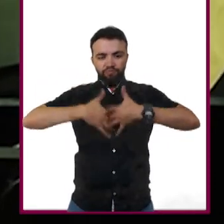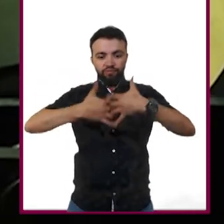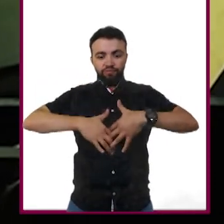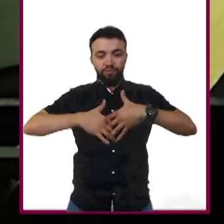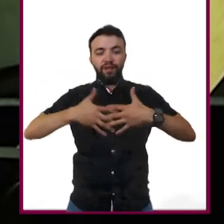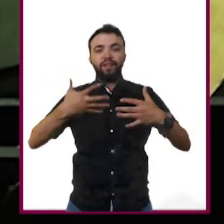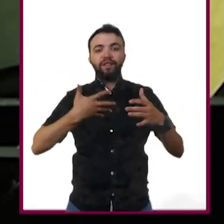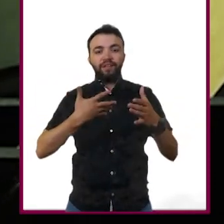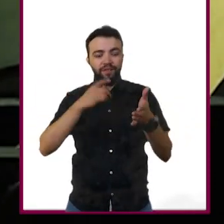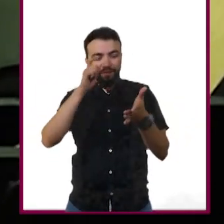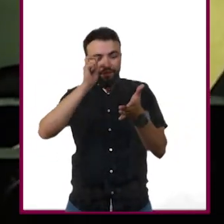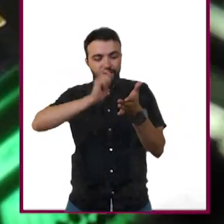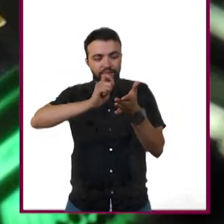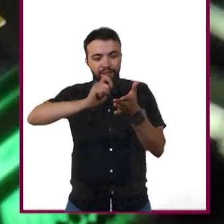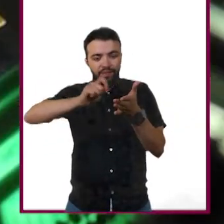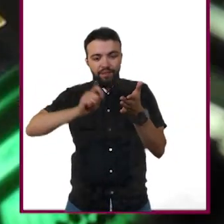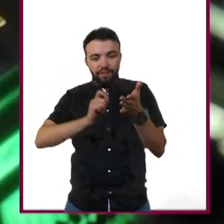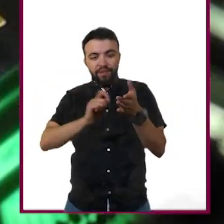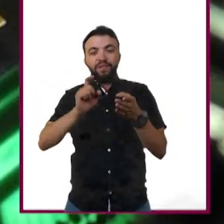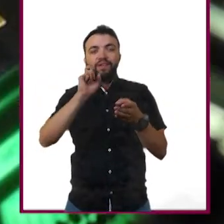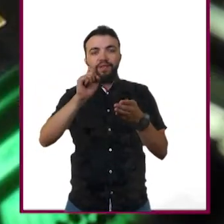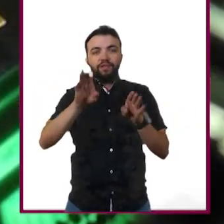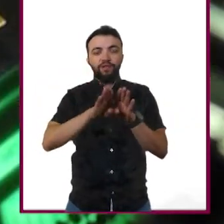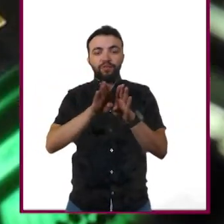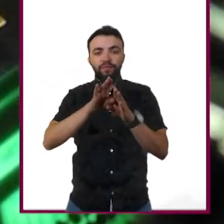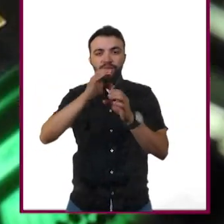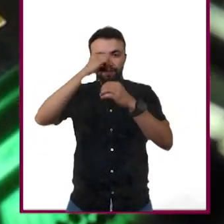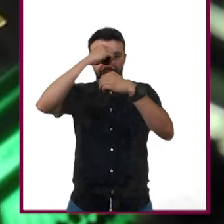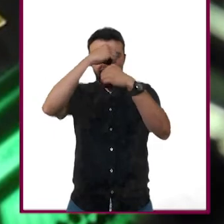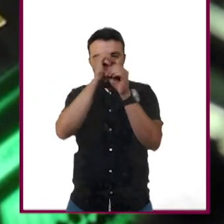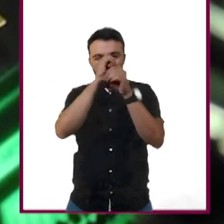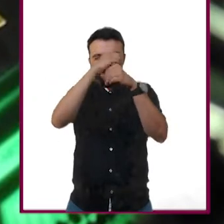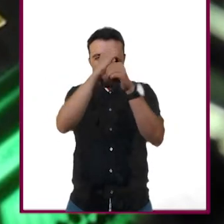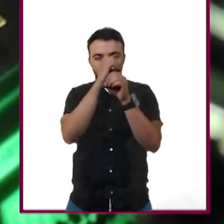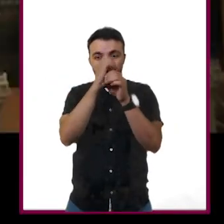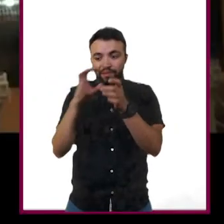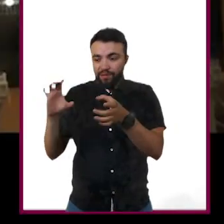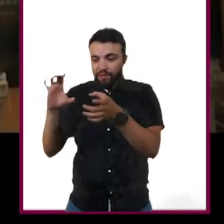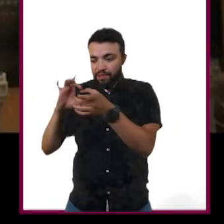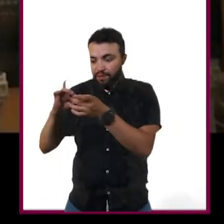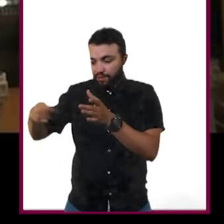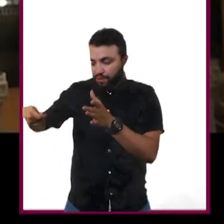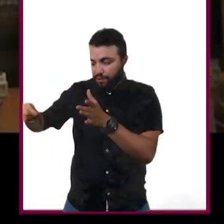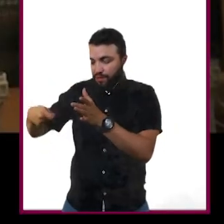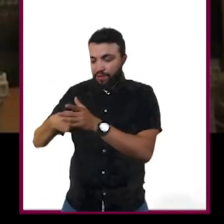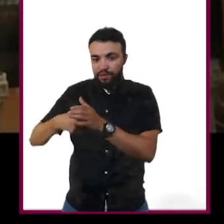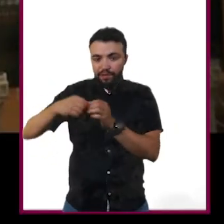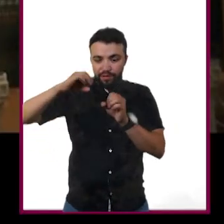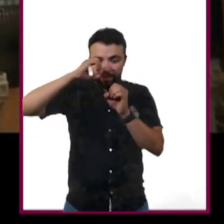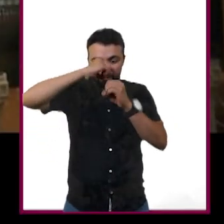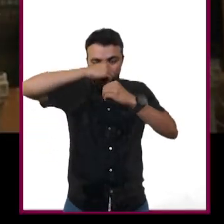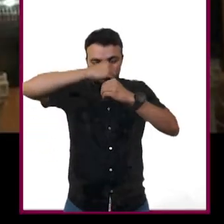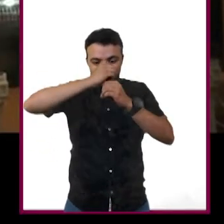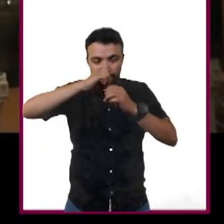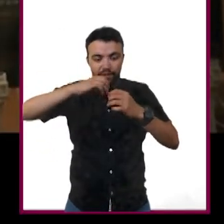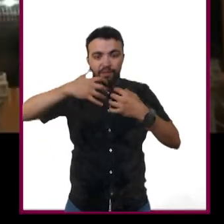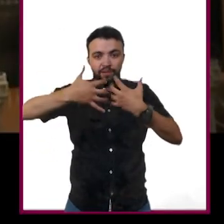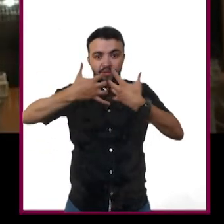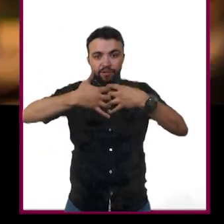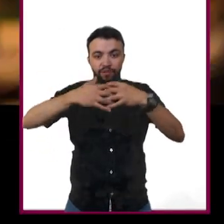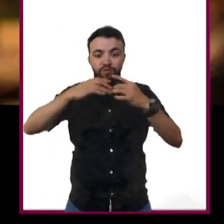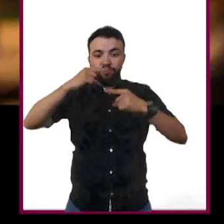sus notas perforadas se leen a medida de que pasan sobre un sensor óptico conectado a un generador de frecuencia que reproduce los tonos.